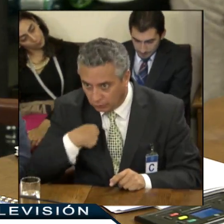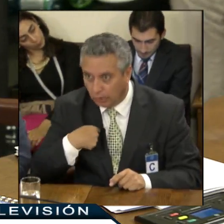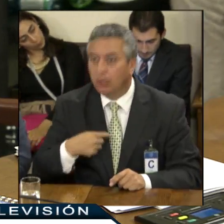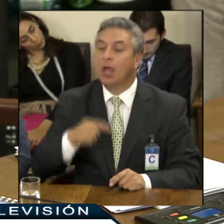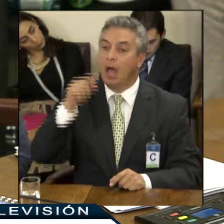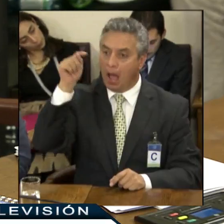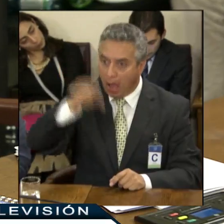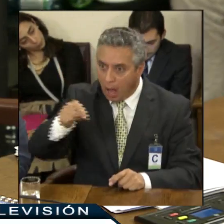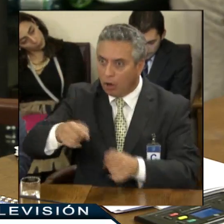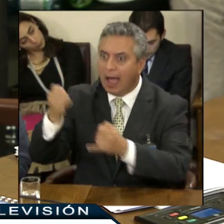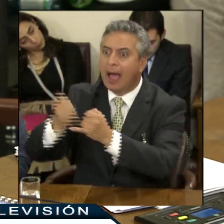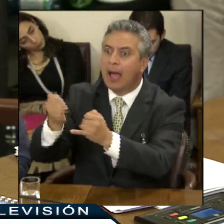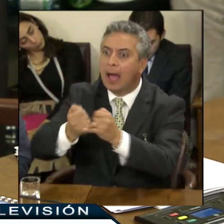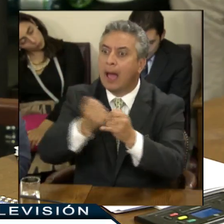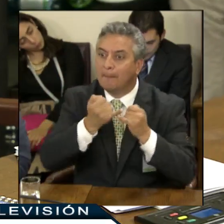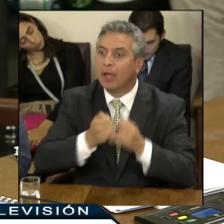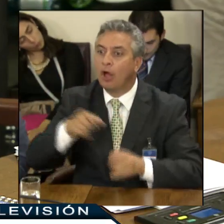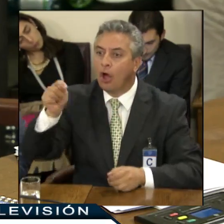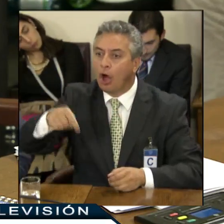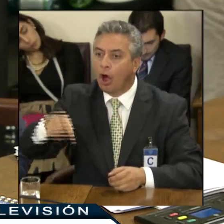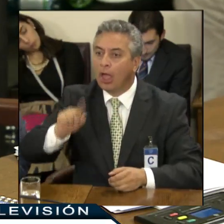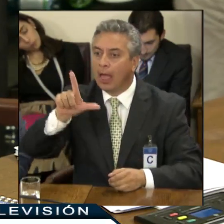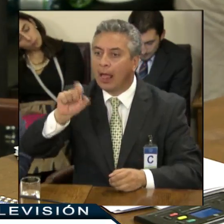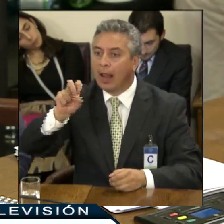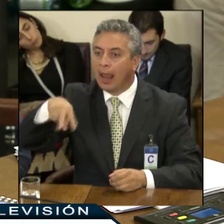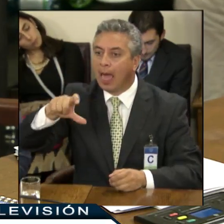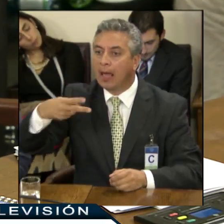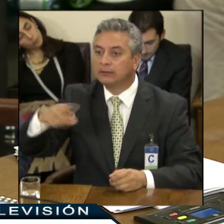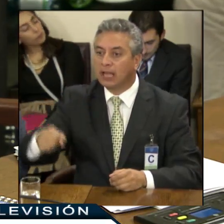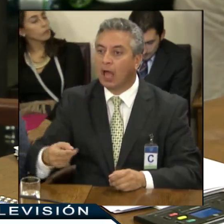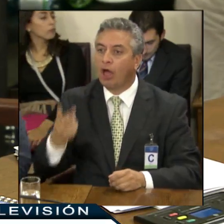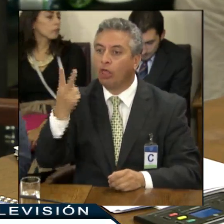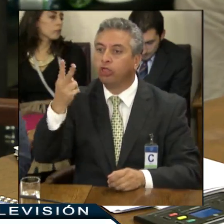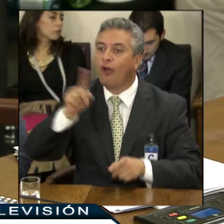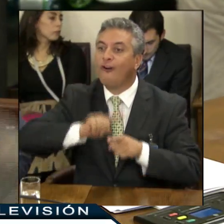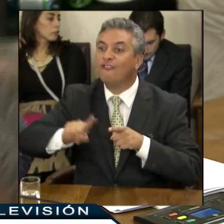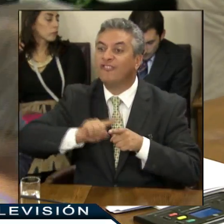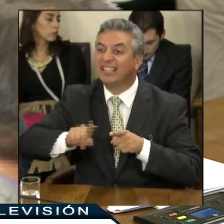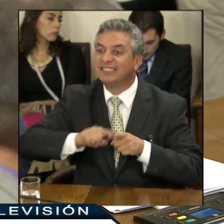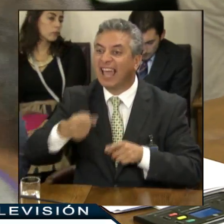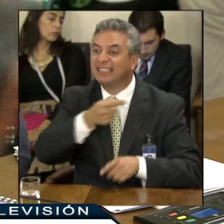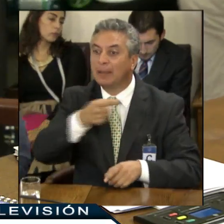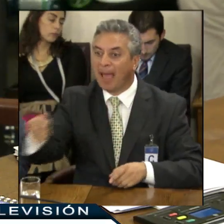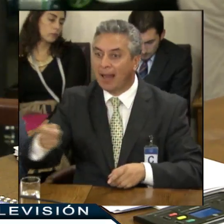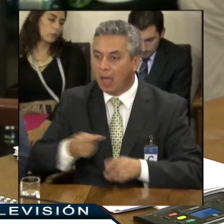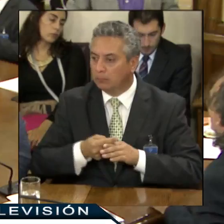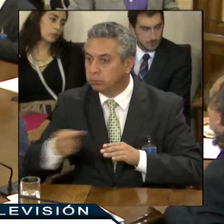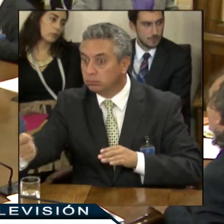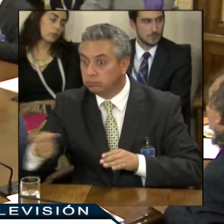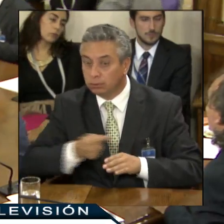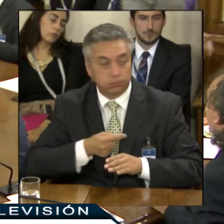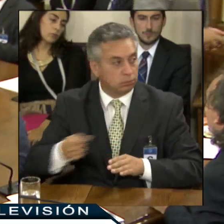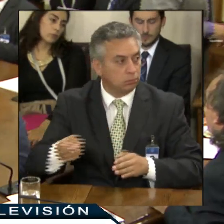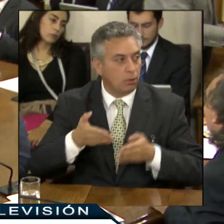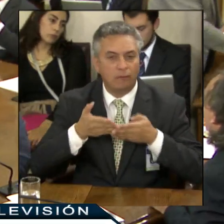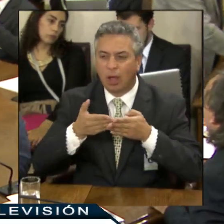eh Hoy día hay una lancha pasajera que va dos veces a la semana Qué bendición aquello después de haber tenido un barco aquía una vez al